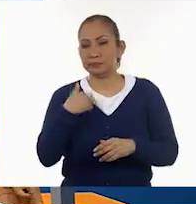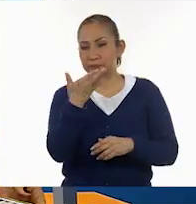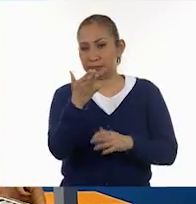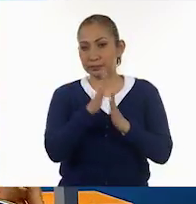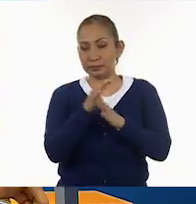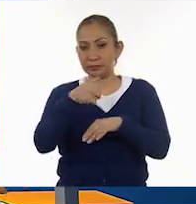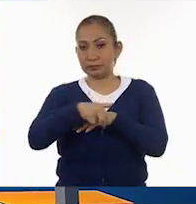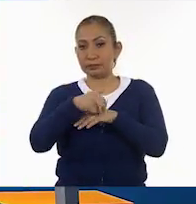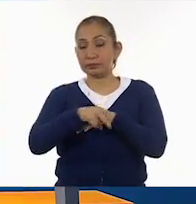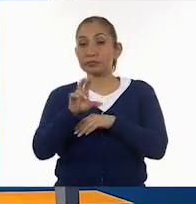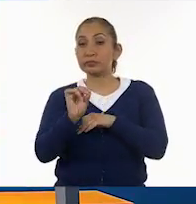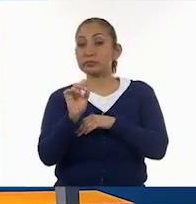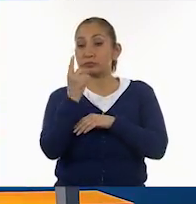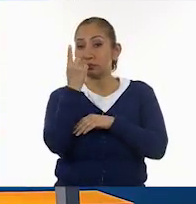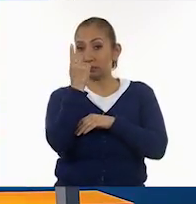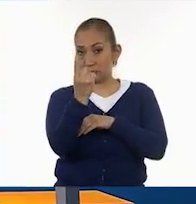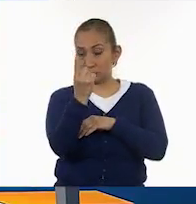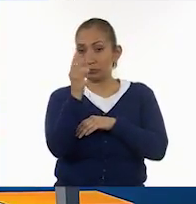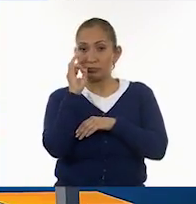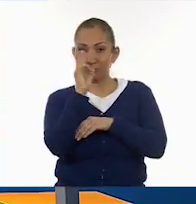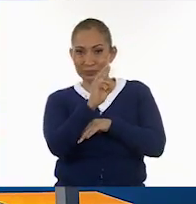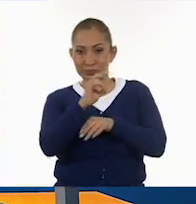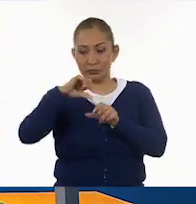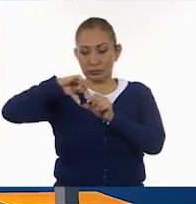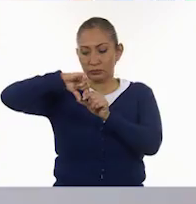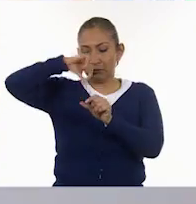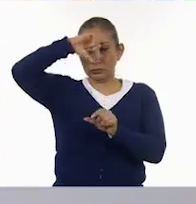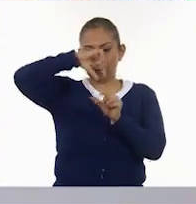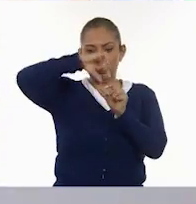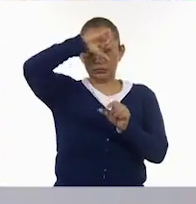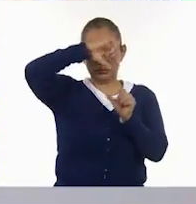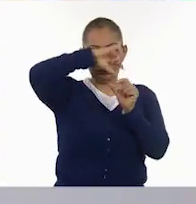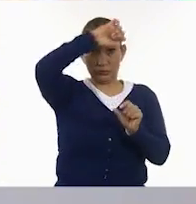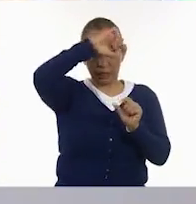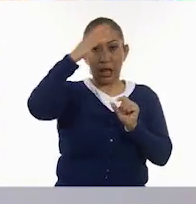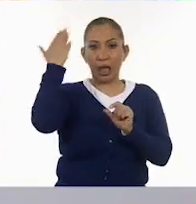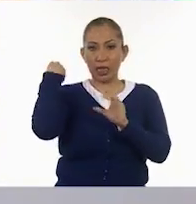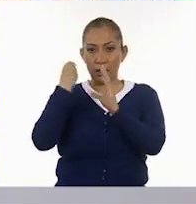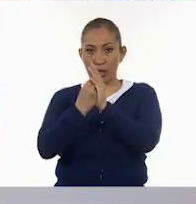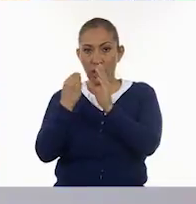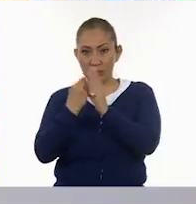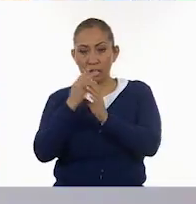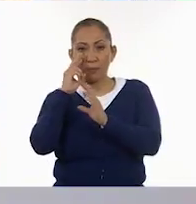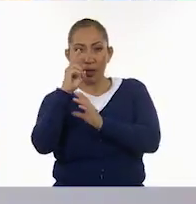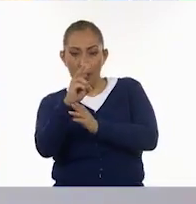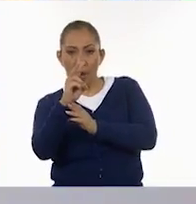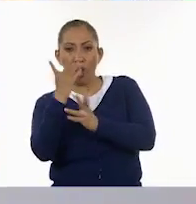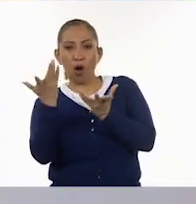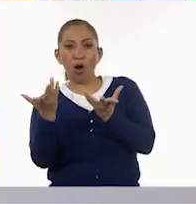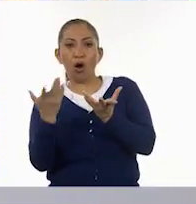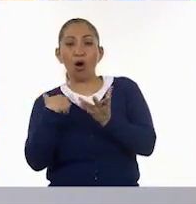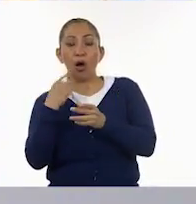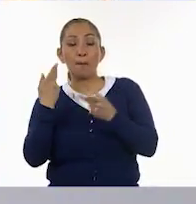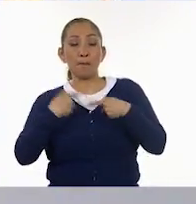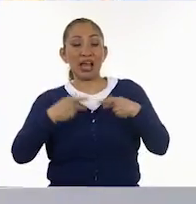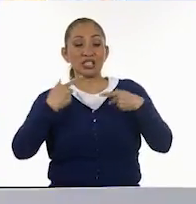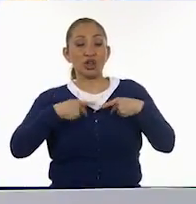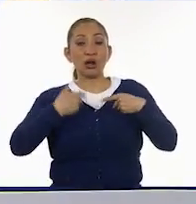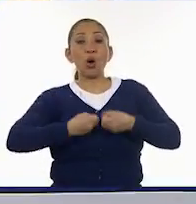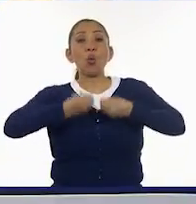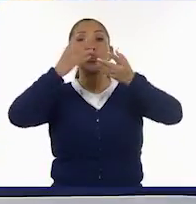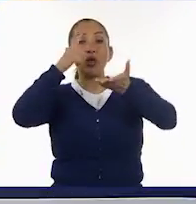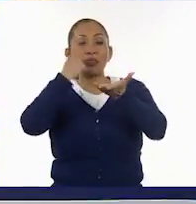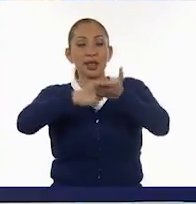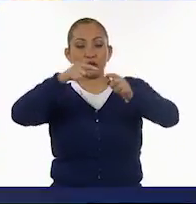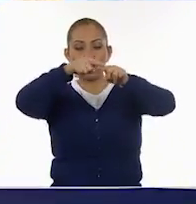en la página 81, primero tenemos ahí nuestras gráficas. Sí. Ya la sesión anterior vimos que tenemos una de habitantes por kilómetro